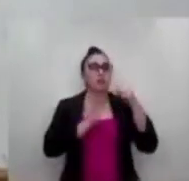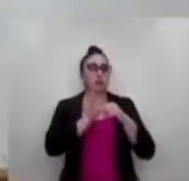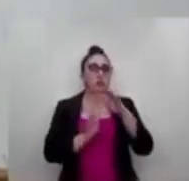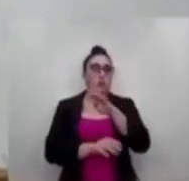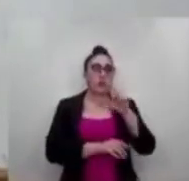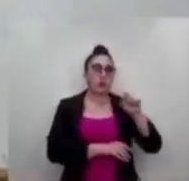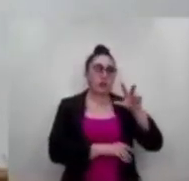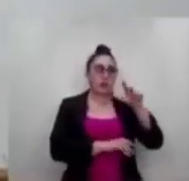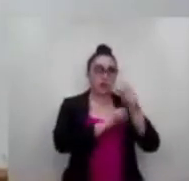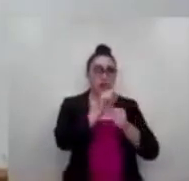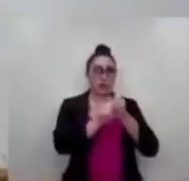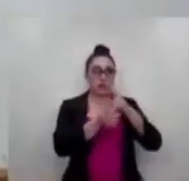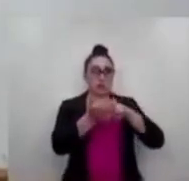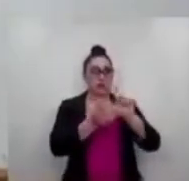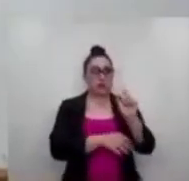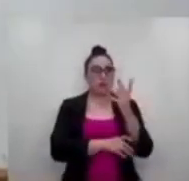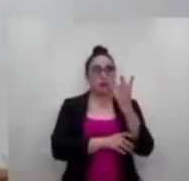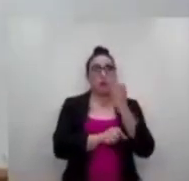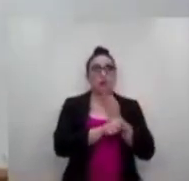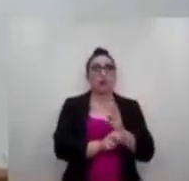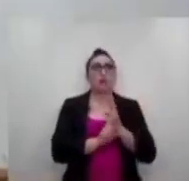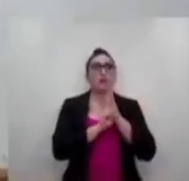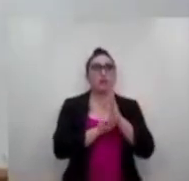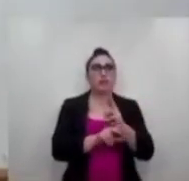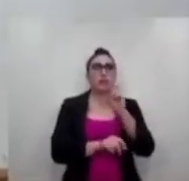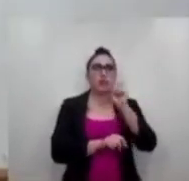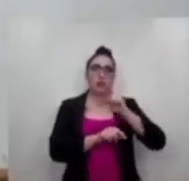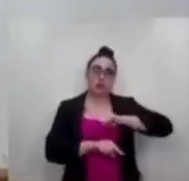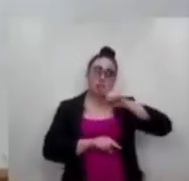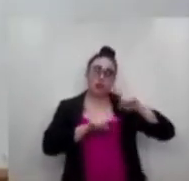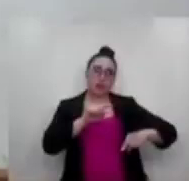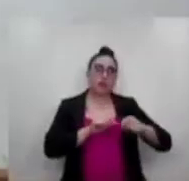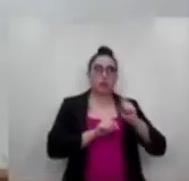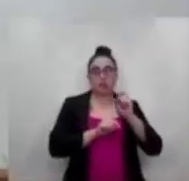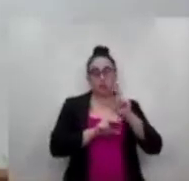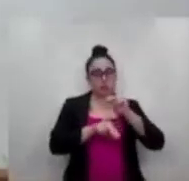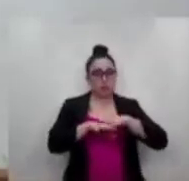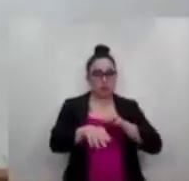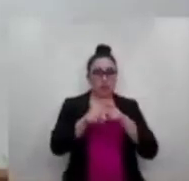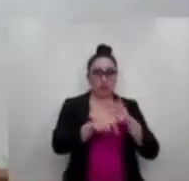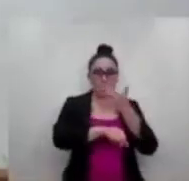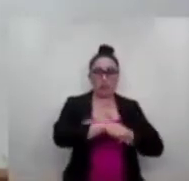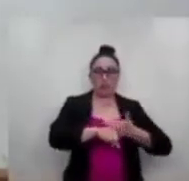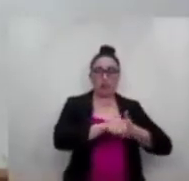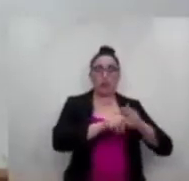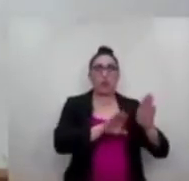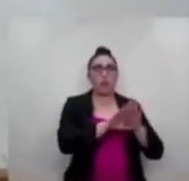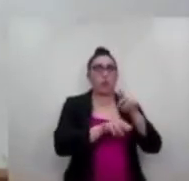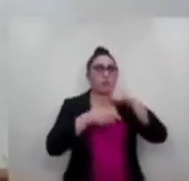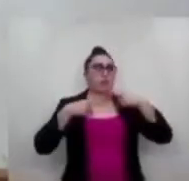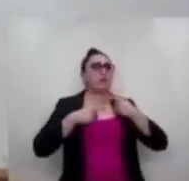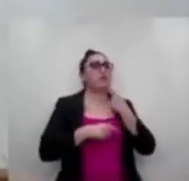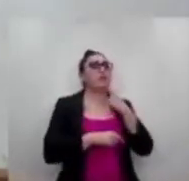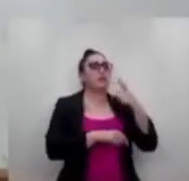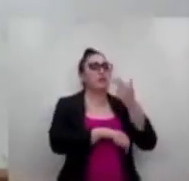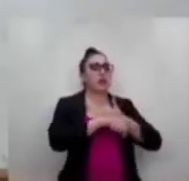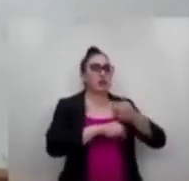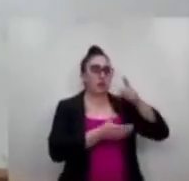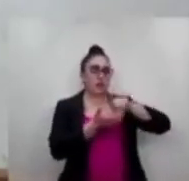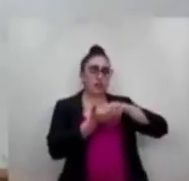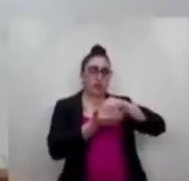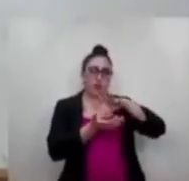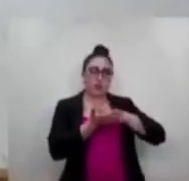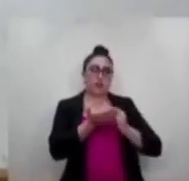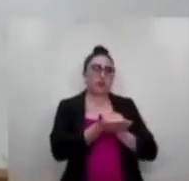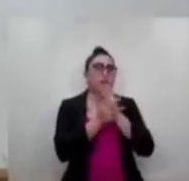2428 de este año resolvemos, único, revocar la resolución impugnada para los efectos precisados en la razón y fundamento octava de la